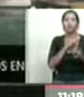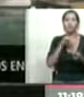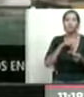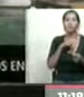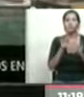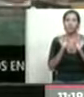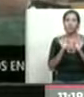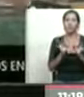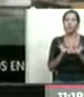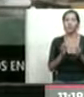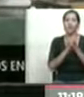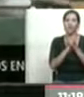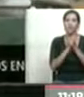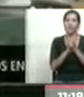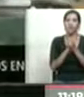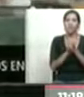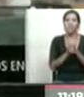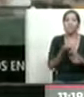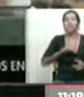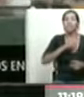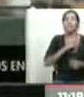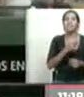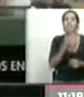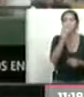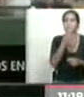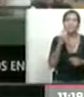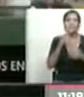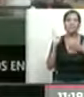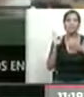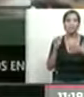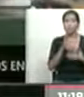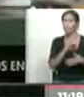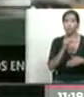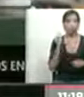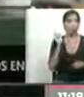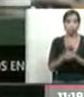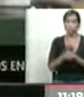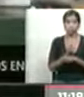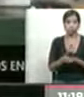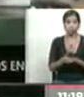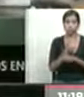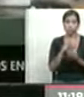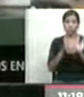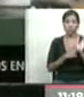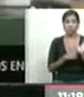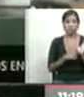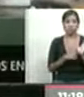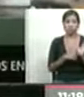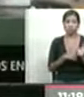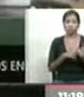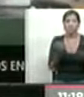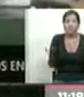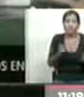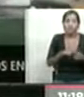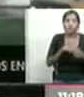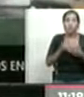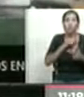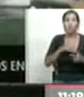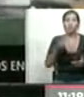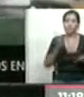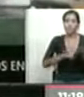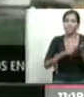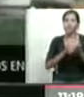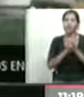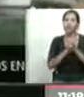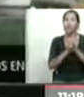aliados, haciéndoles falsas promesas y por supuesto no cumpliéndole, ¿no? Y es allí donde nuestros verdaderos aliados dicen, ¿cómo